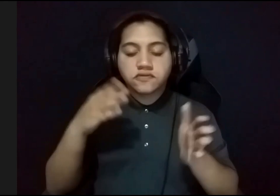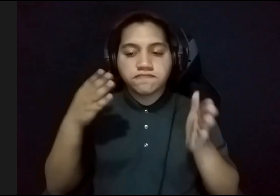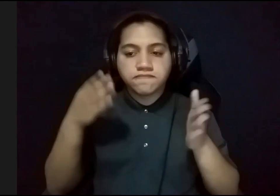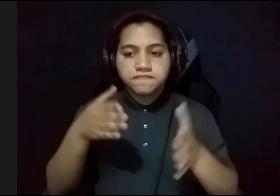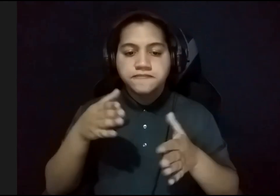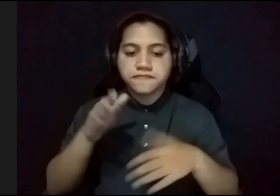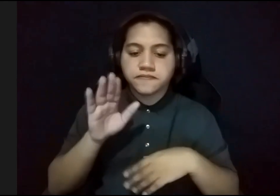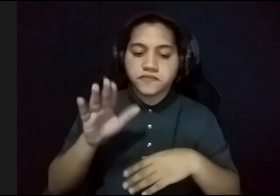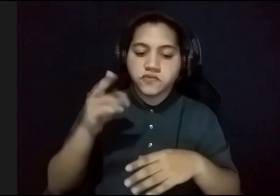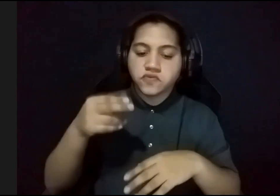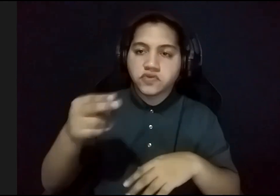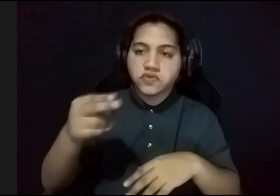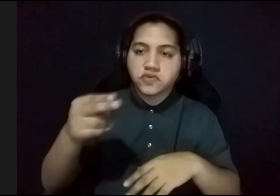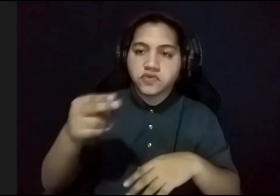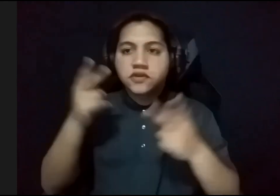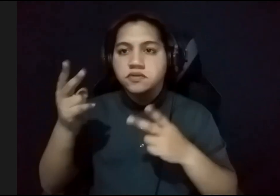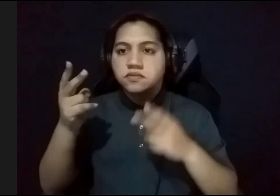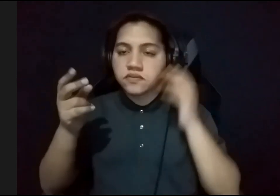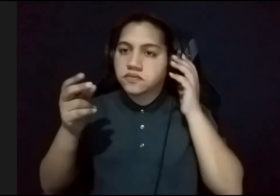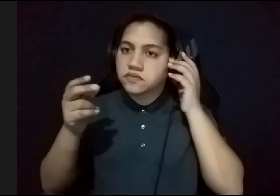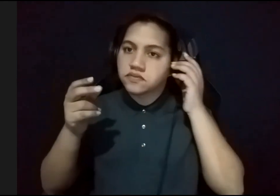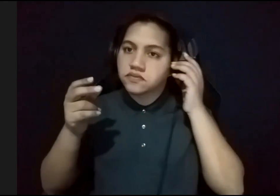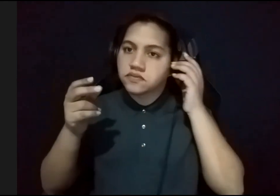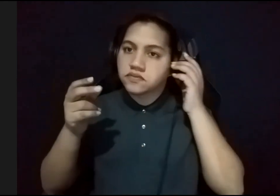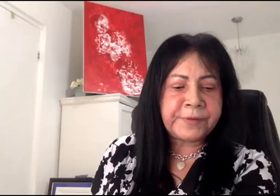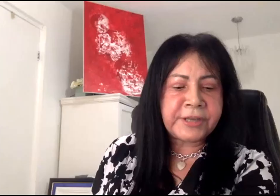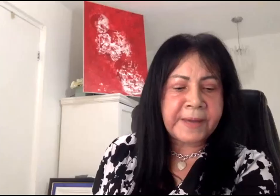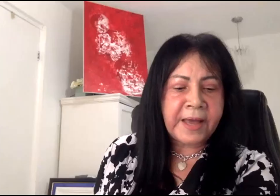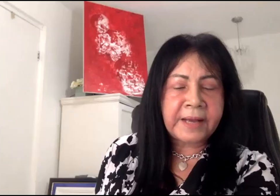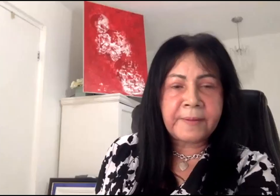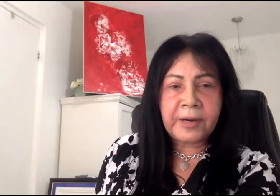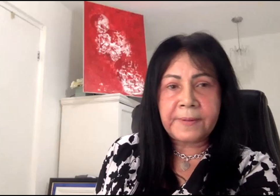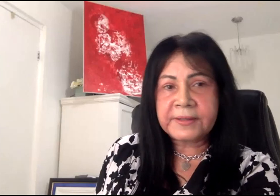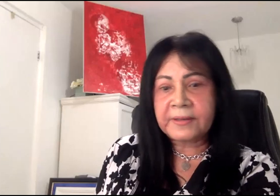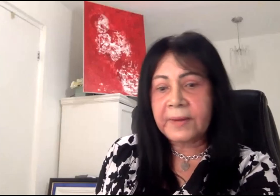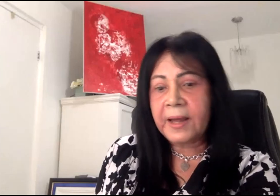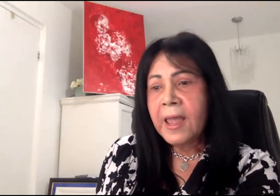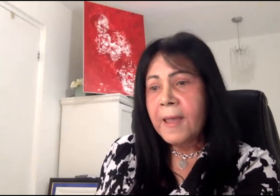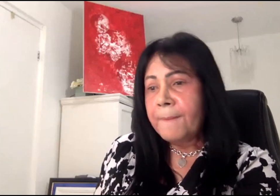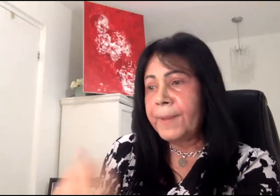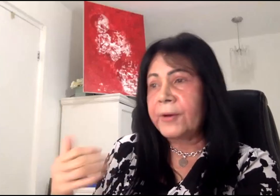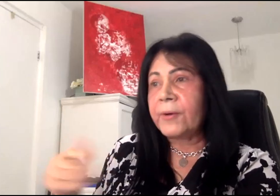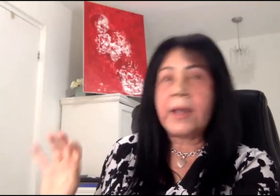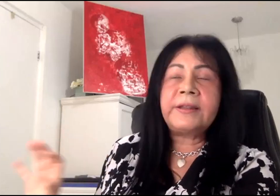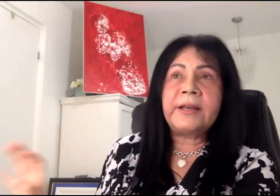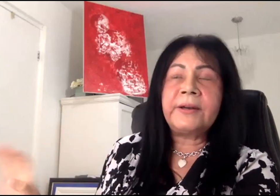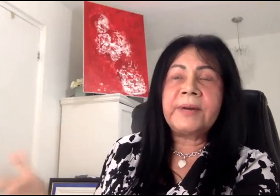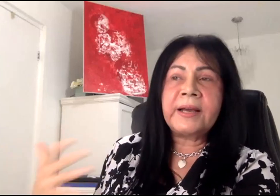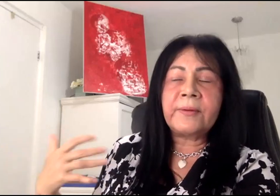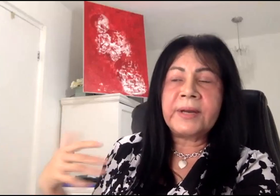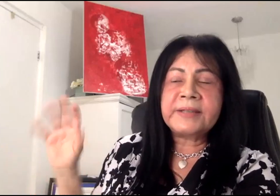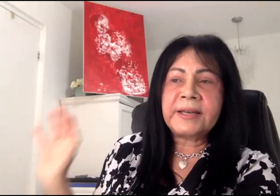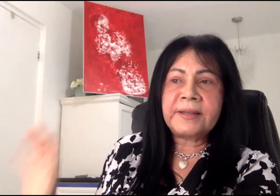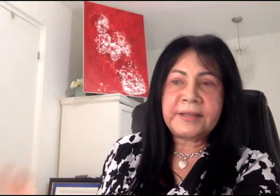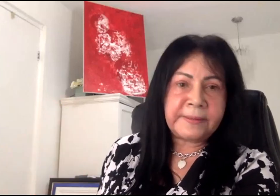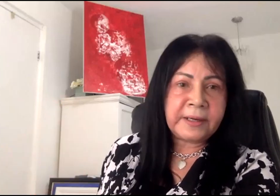narrativa visual o su obra, Llevadas a cabo para el viejo de San Juan, pero él tiene una